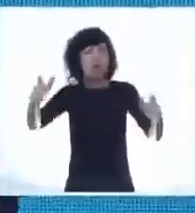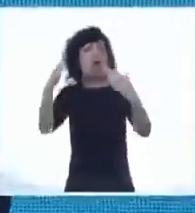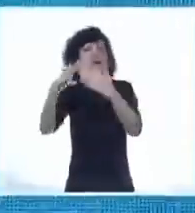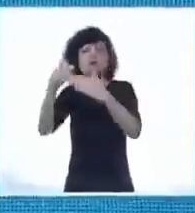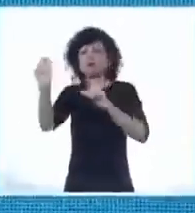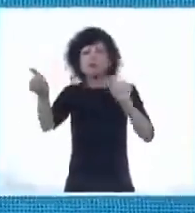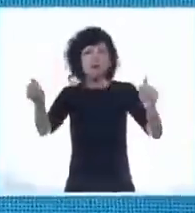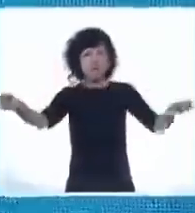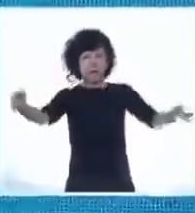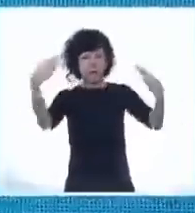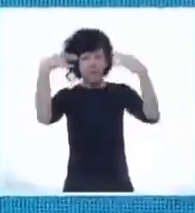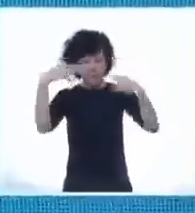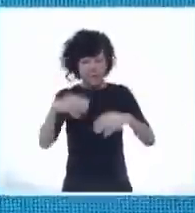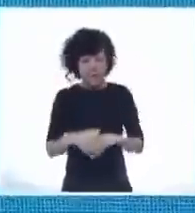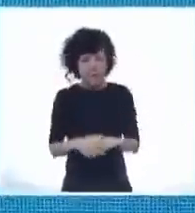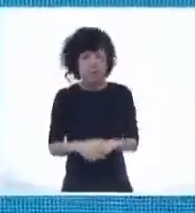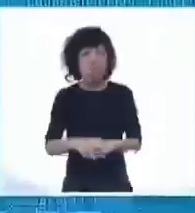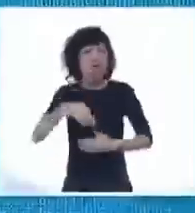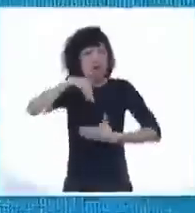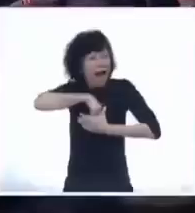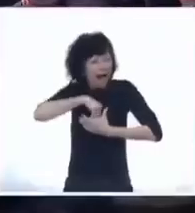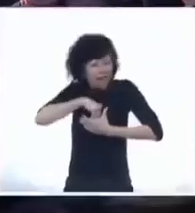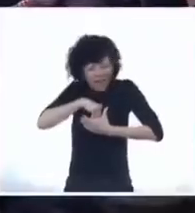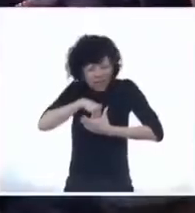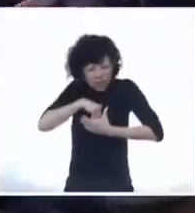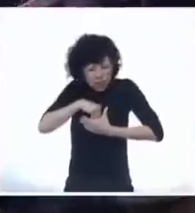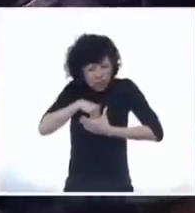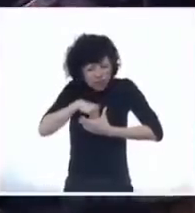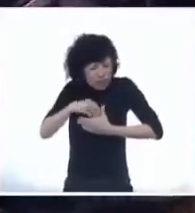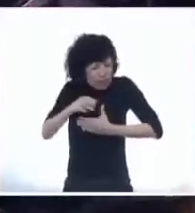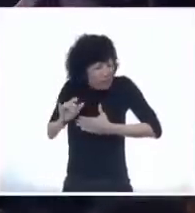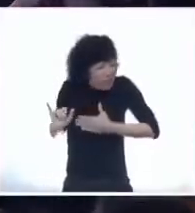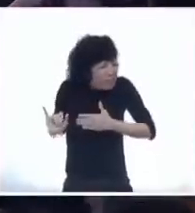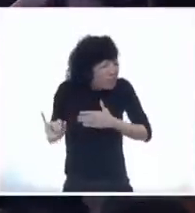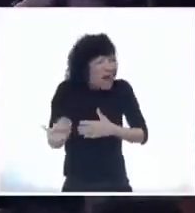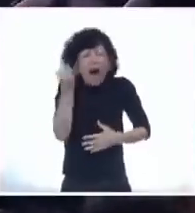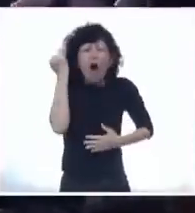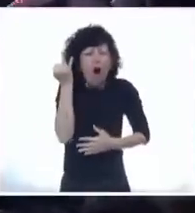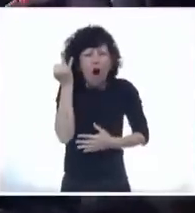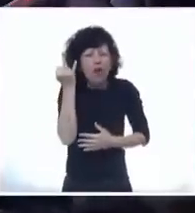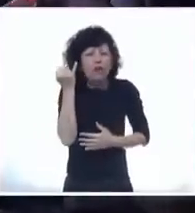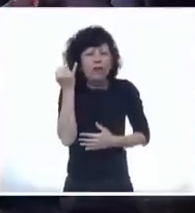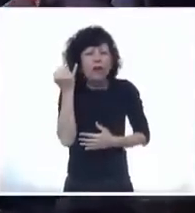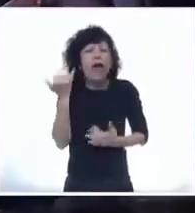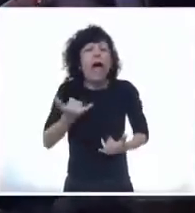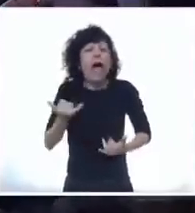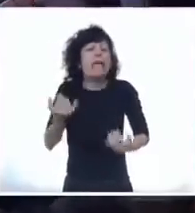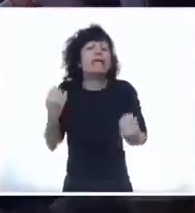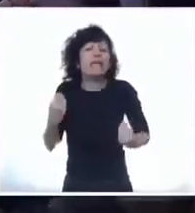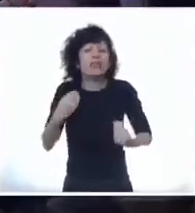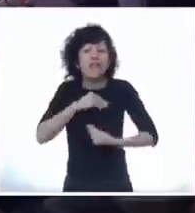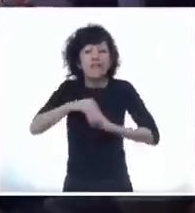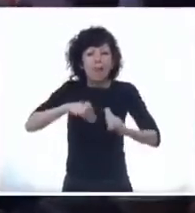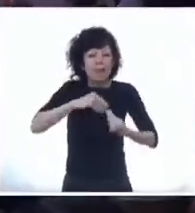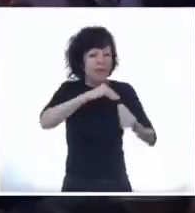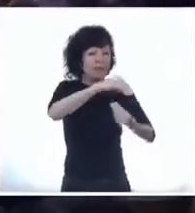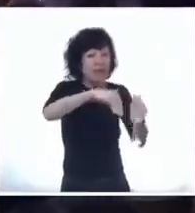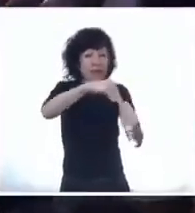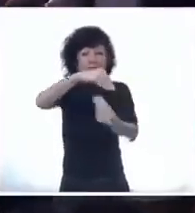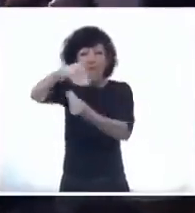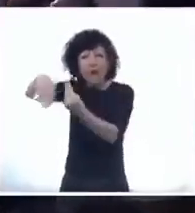Lo mejor que tenemos es nuestra familia. Es el lugar